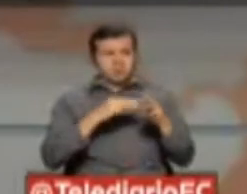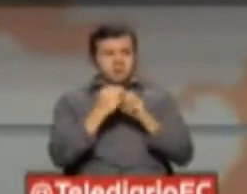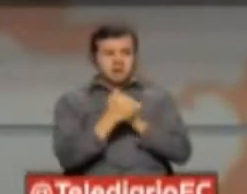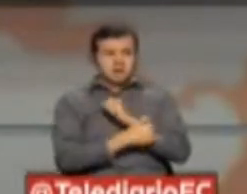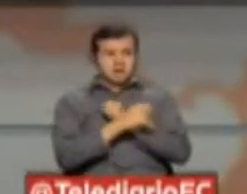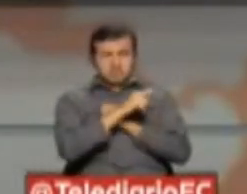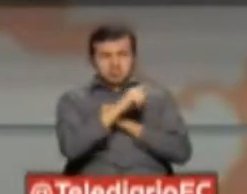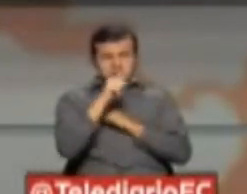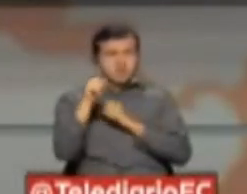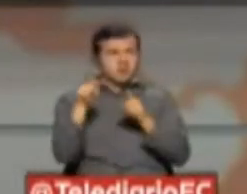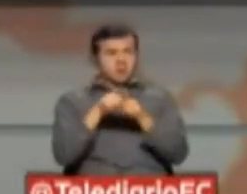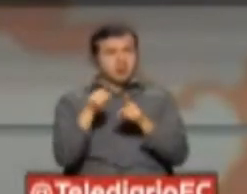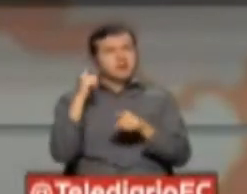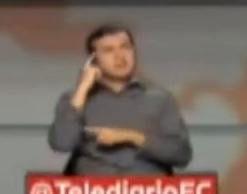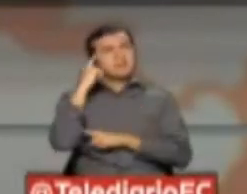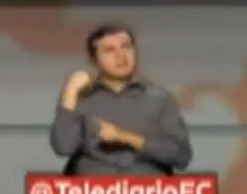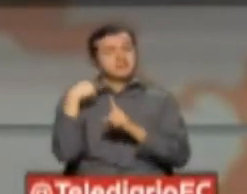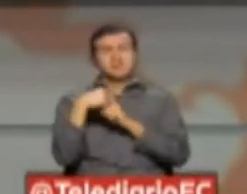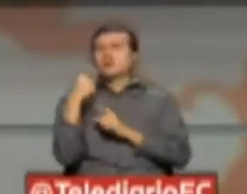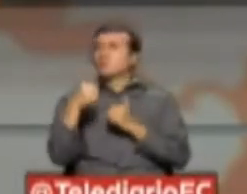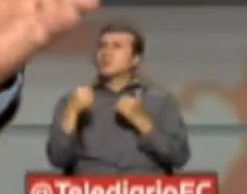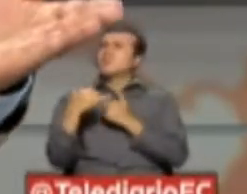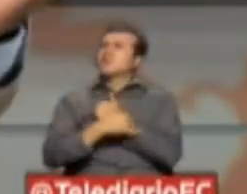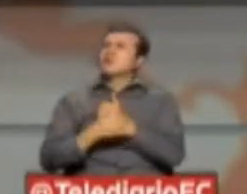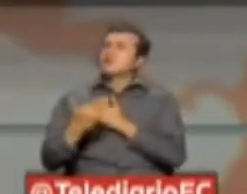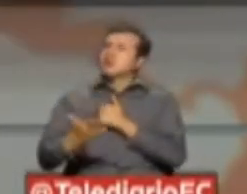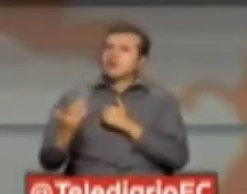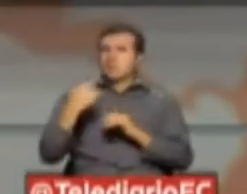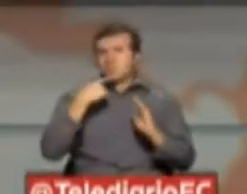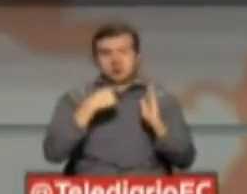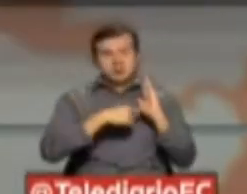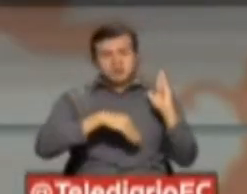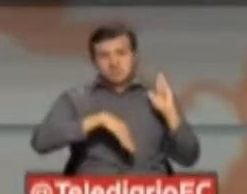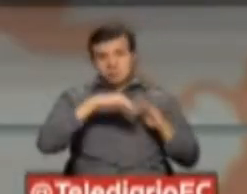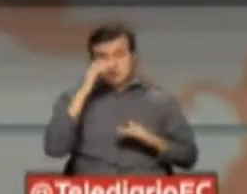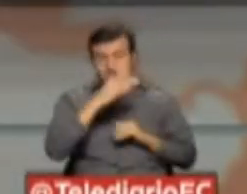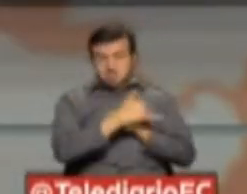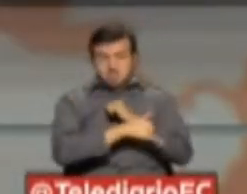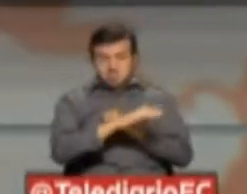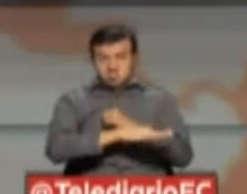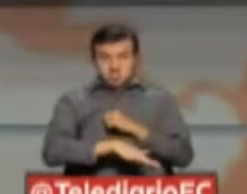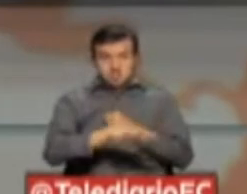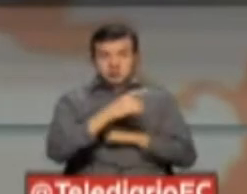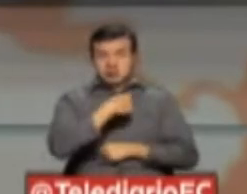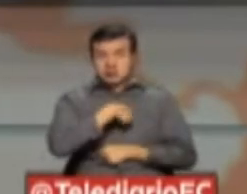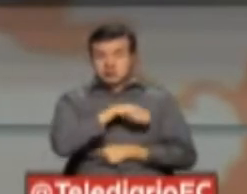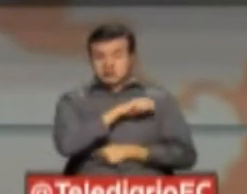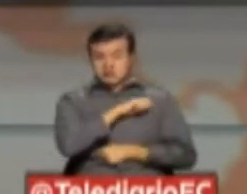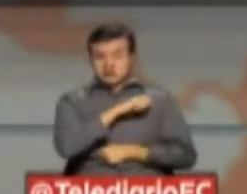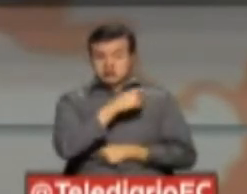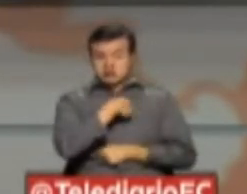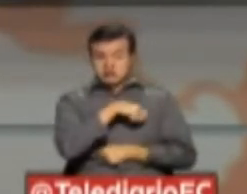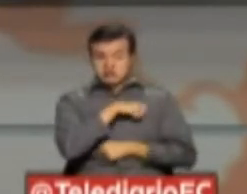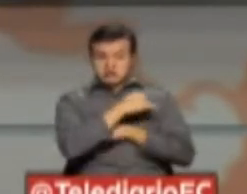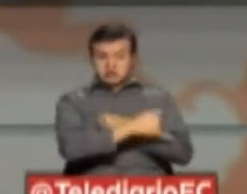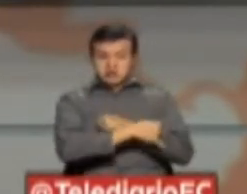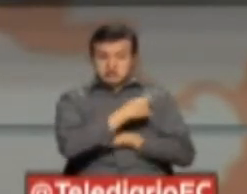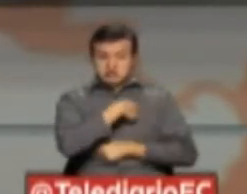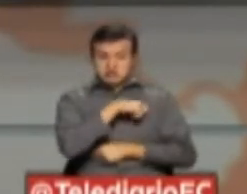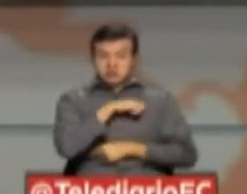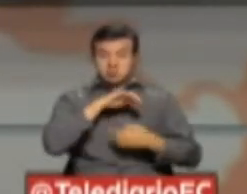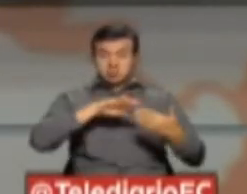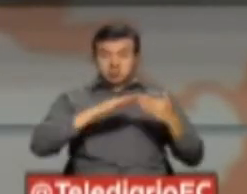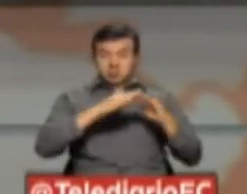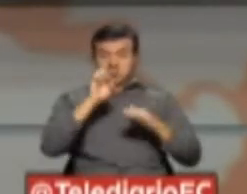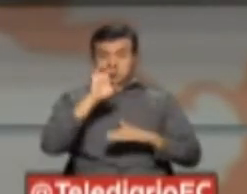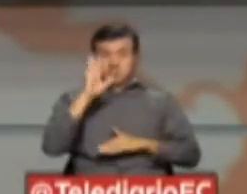esperanza que tenemos los cuales seria nos uno de esos de más conocidos del 'milagro español' en donde la comunidad europea